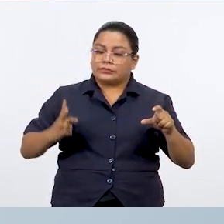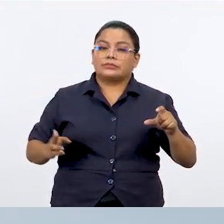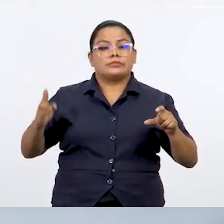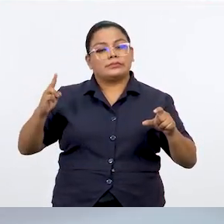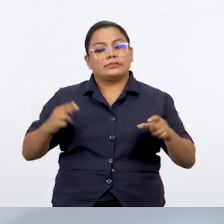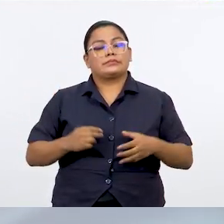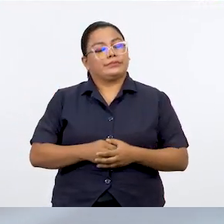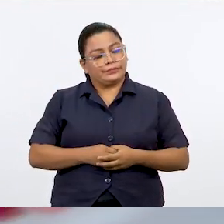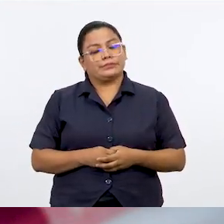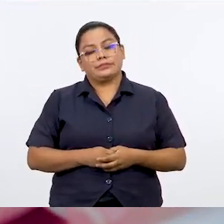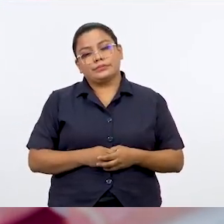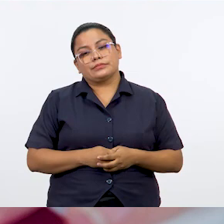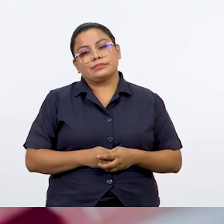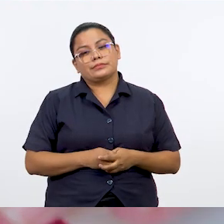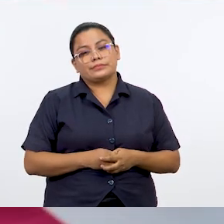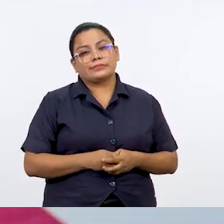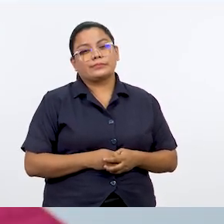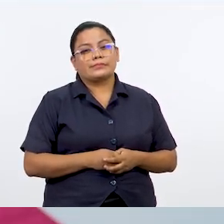cinta.